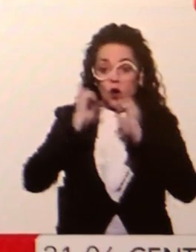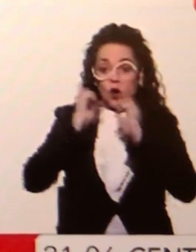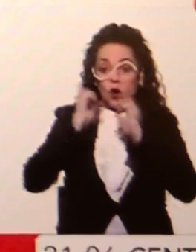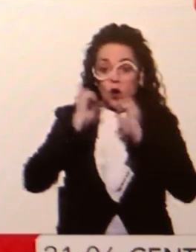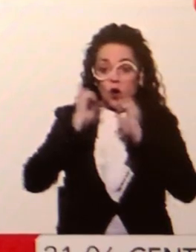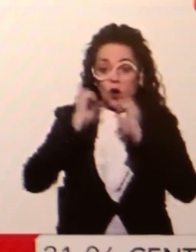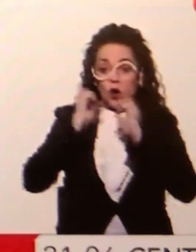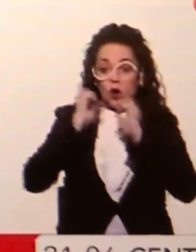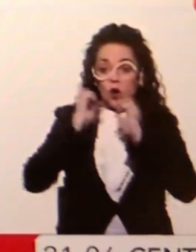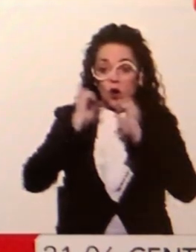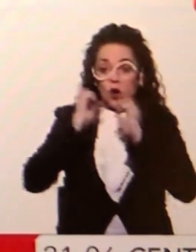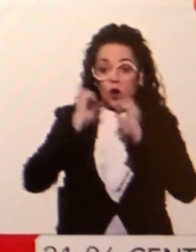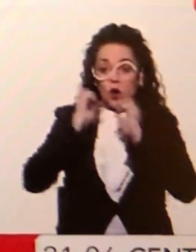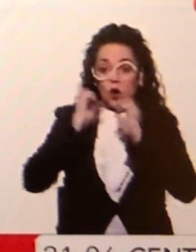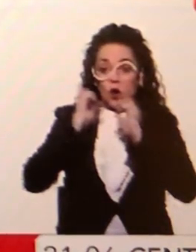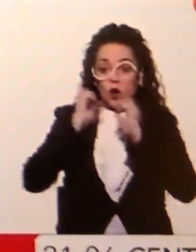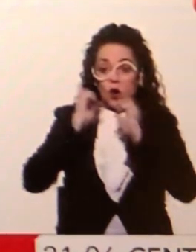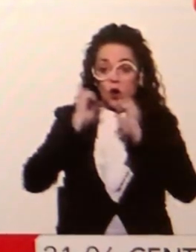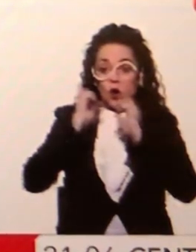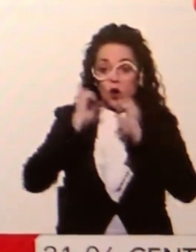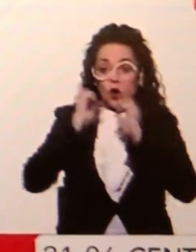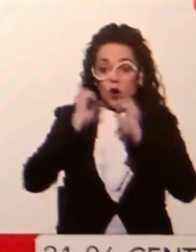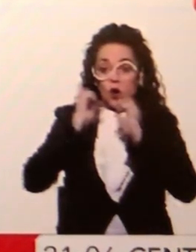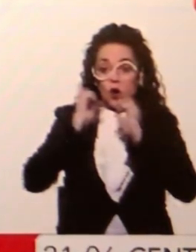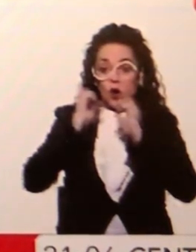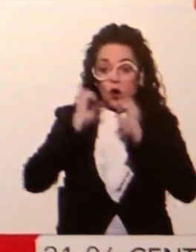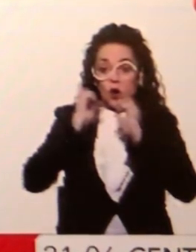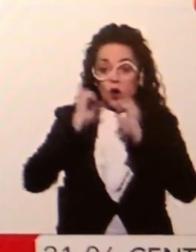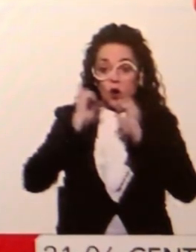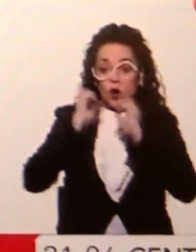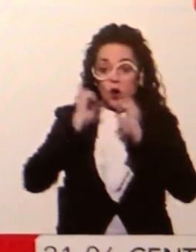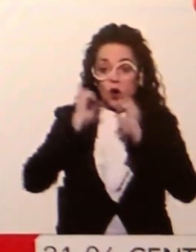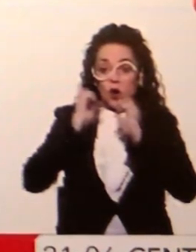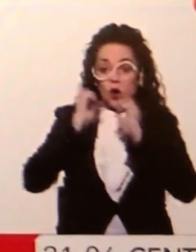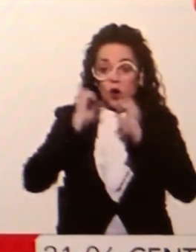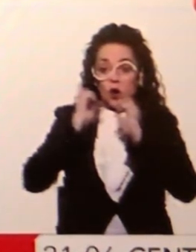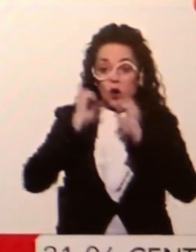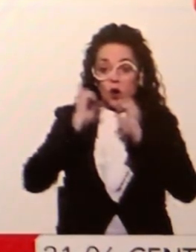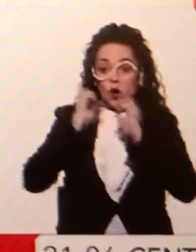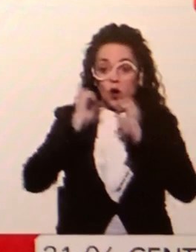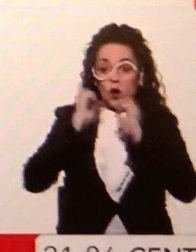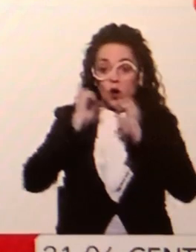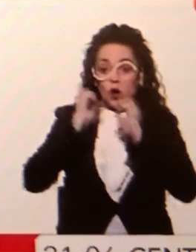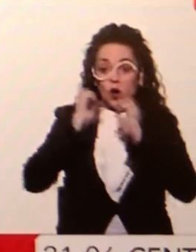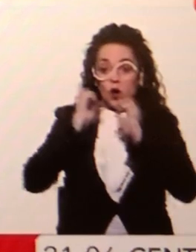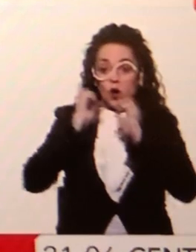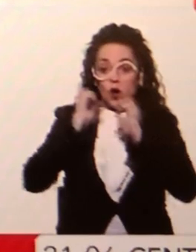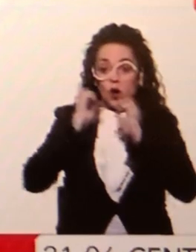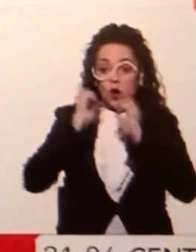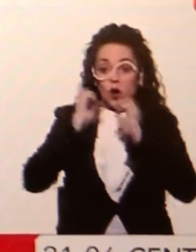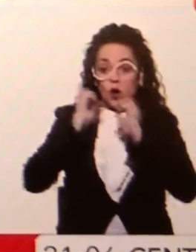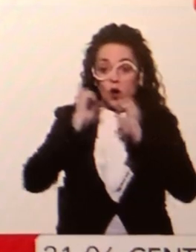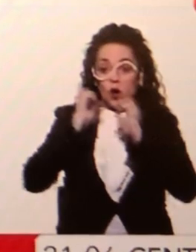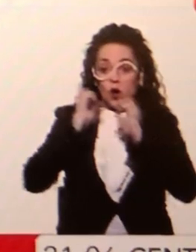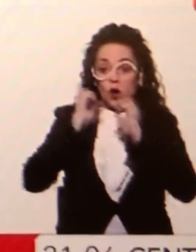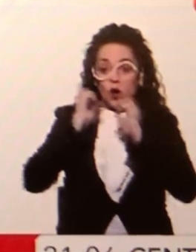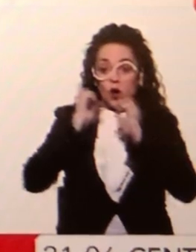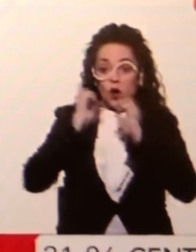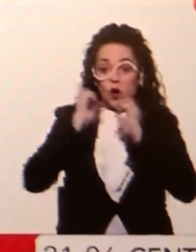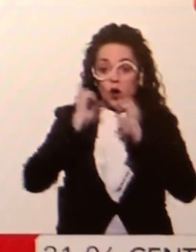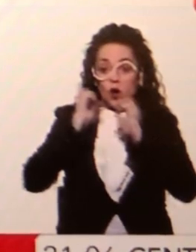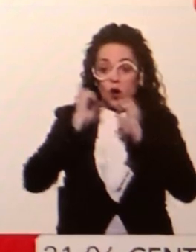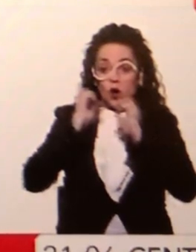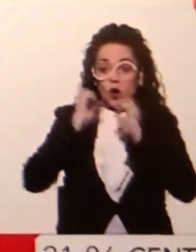casualidad que ahorita sale en turno este grupo de supuestos estudiantes de Ayotzinapa reclamando